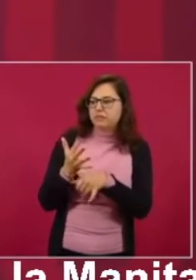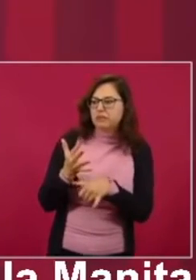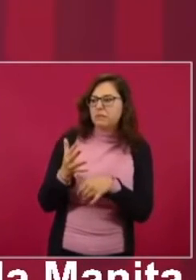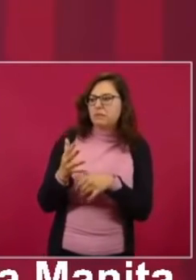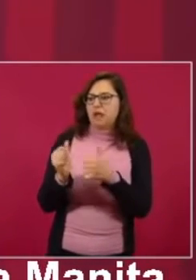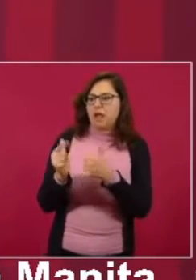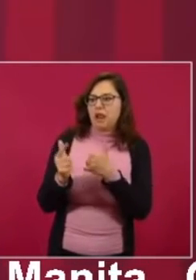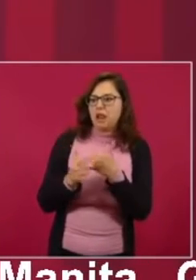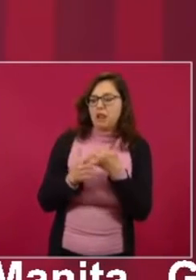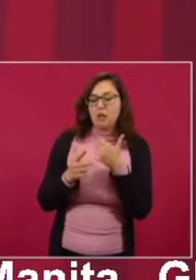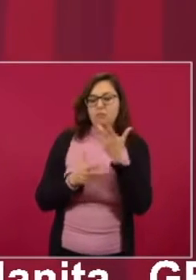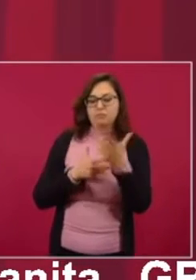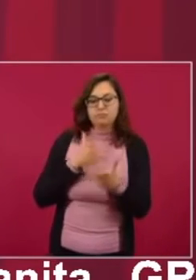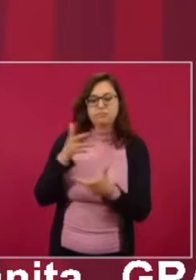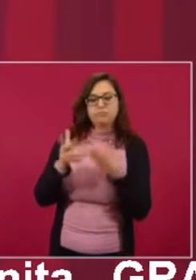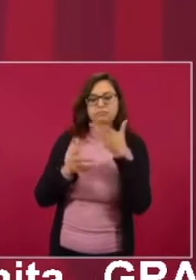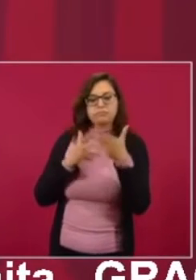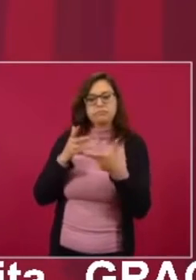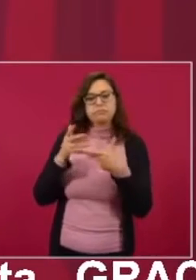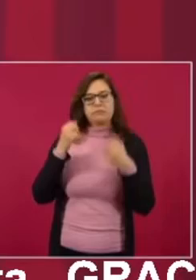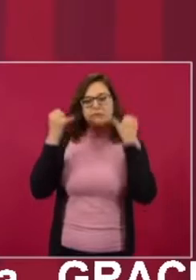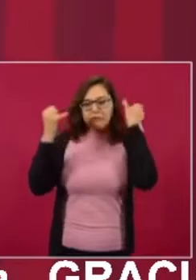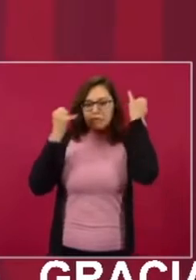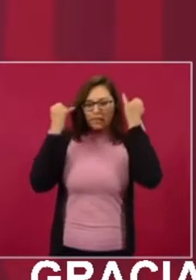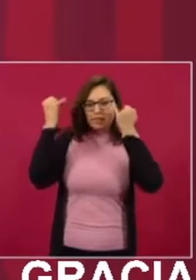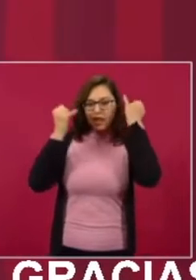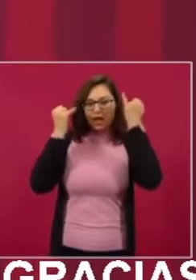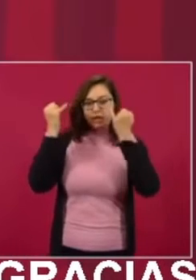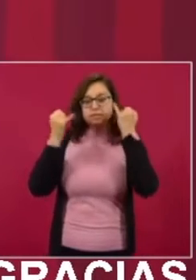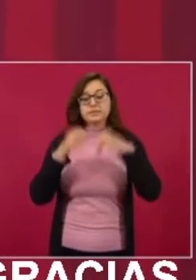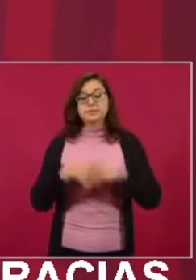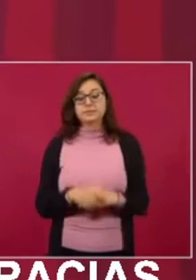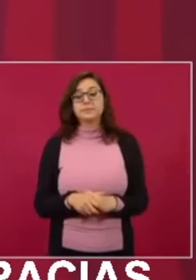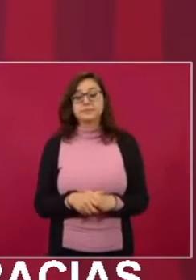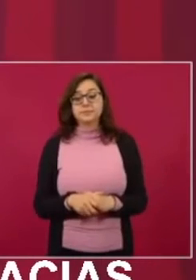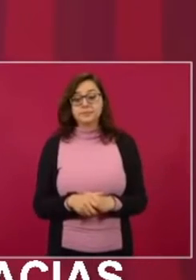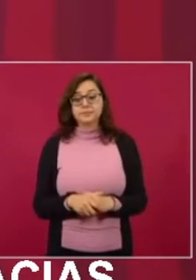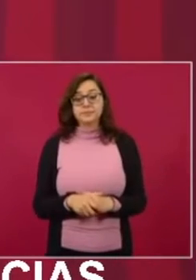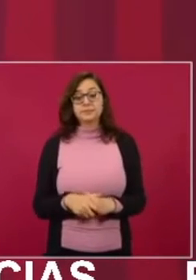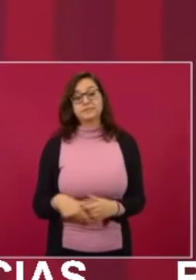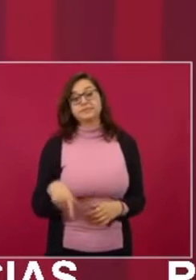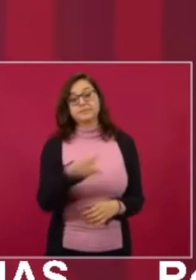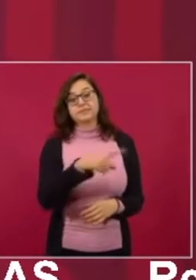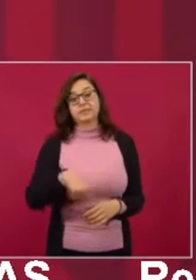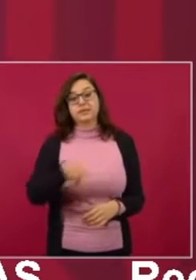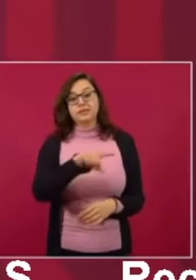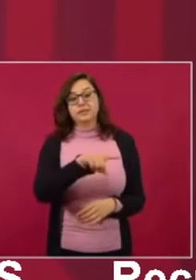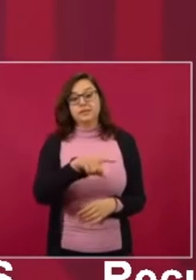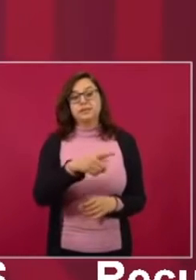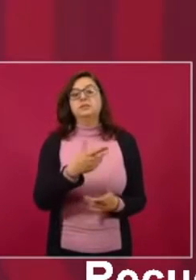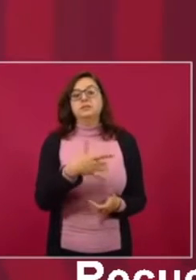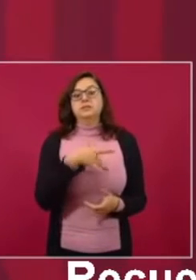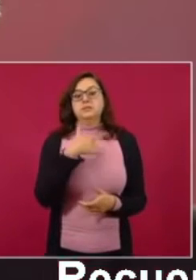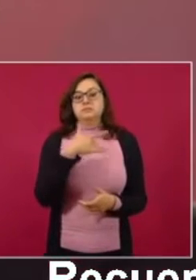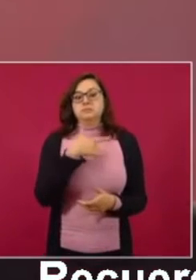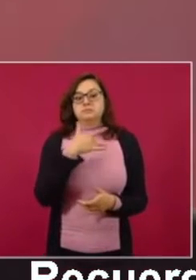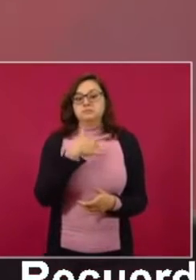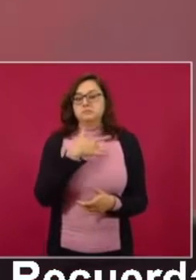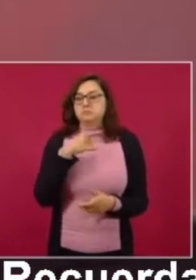bajo la máxima aquella de que si la ensarta